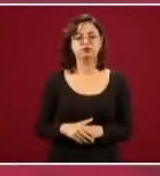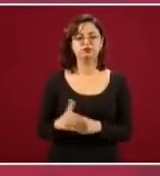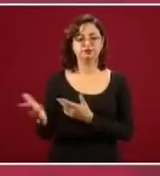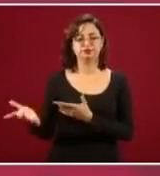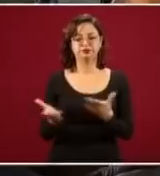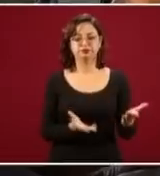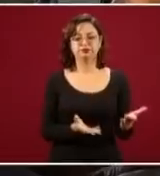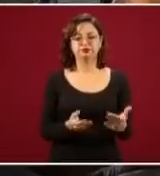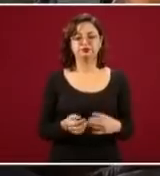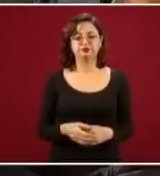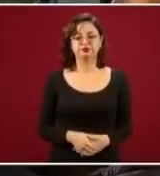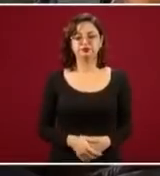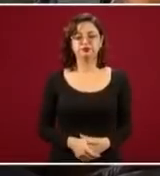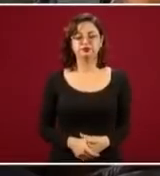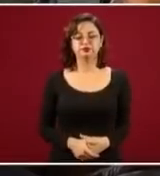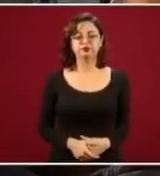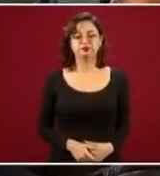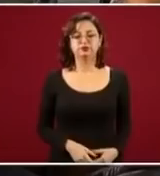adelante.